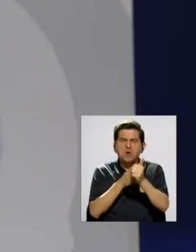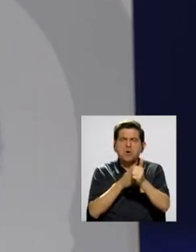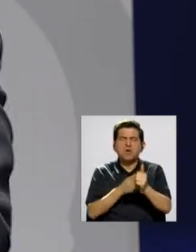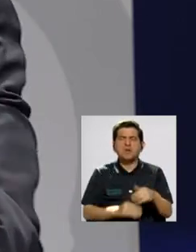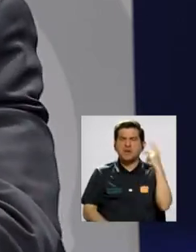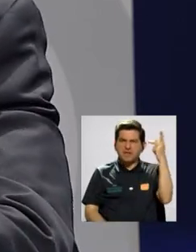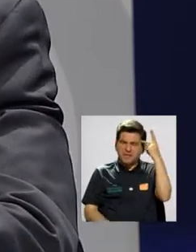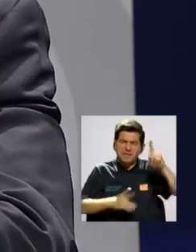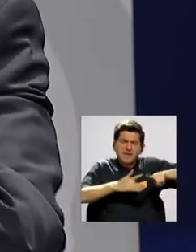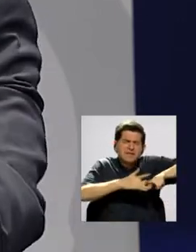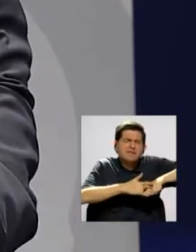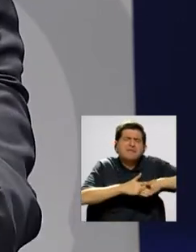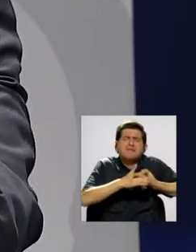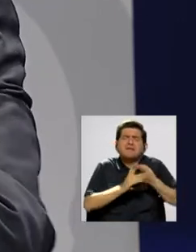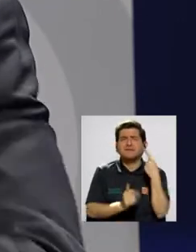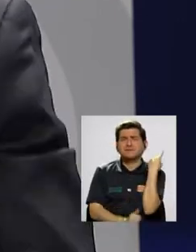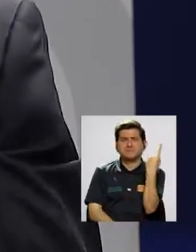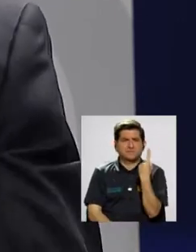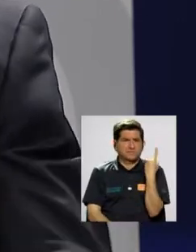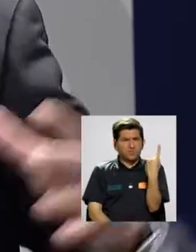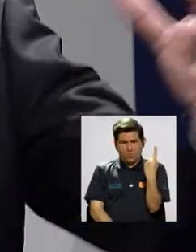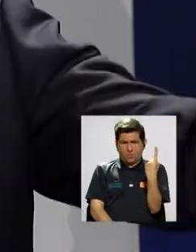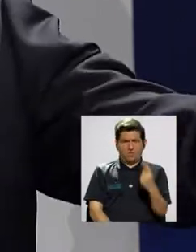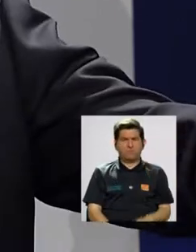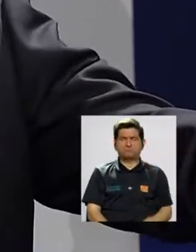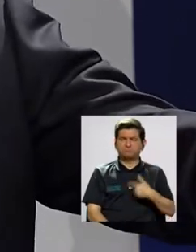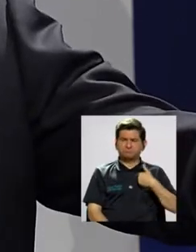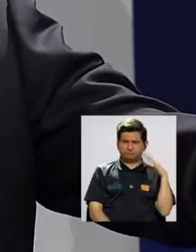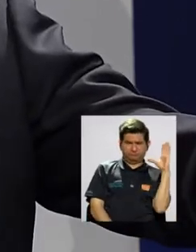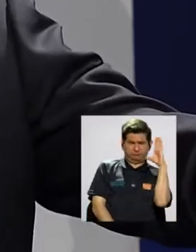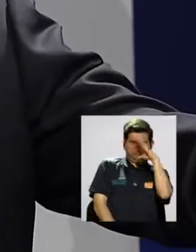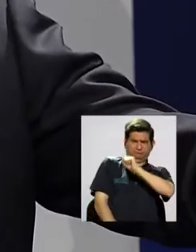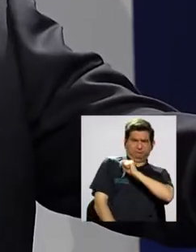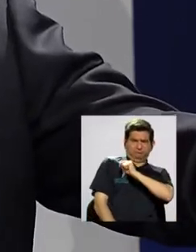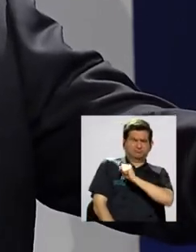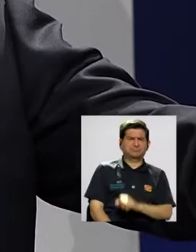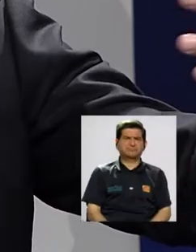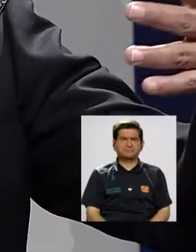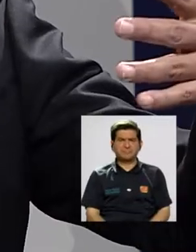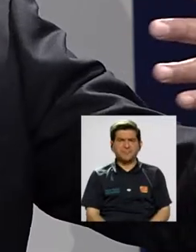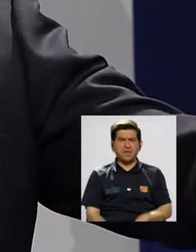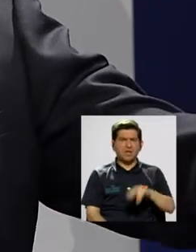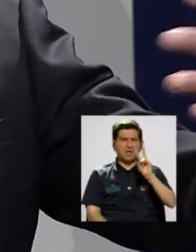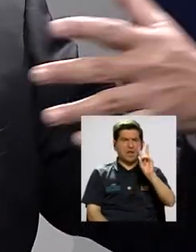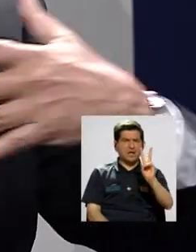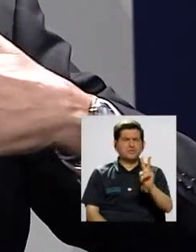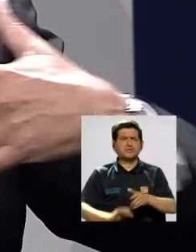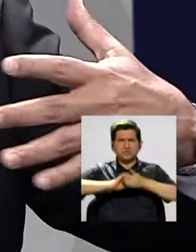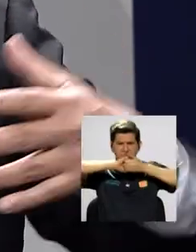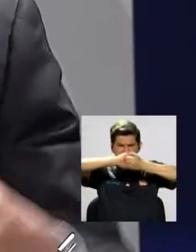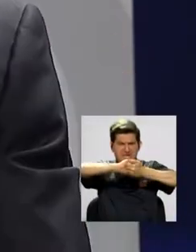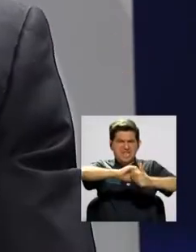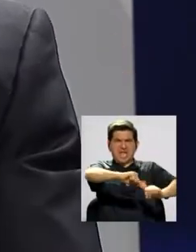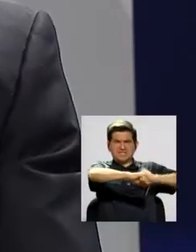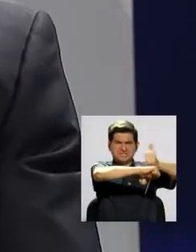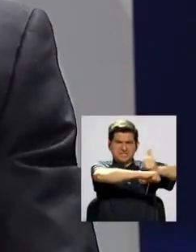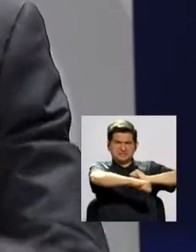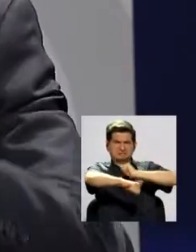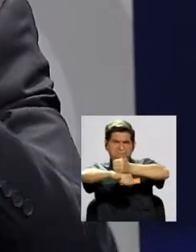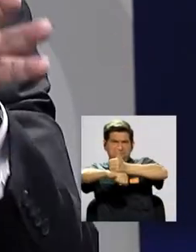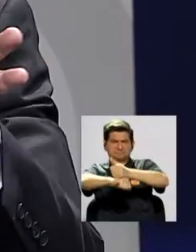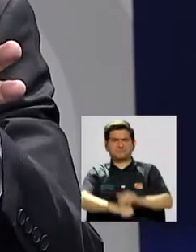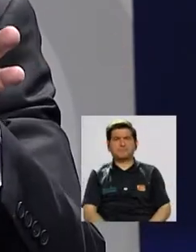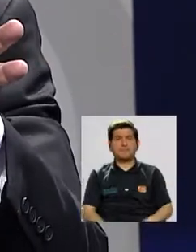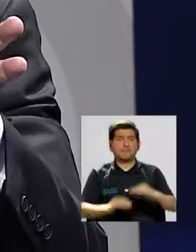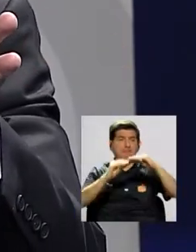está empezando, que apenas está empezando. Porque si uno ve finalmente las dos grandes alianzas que se montaron, los